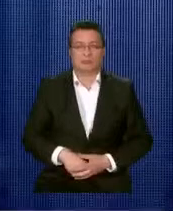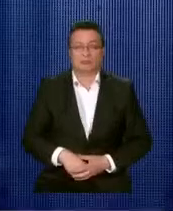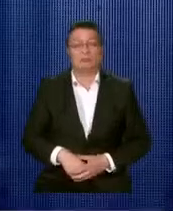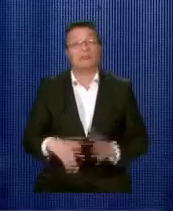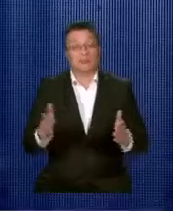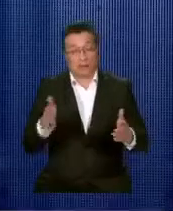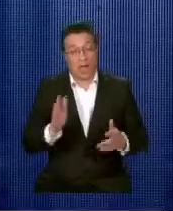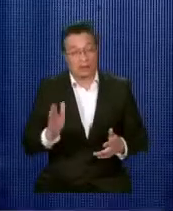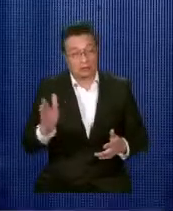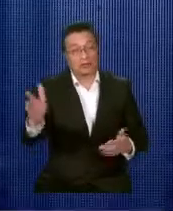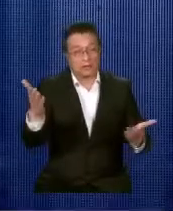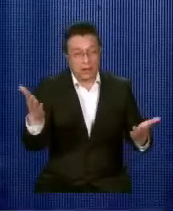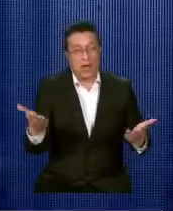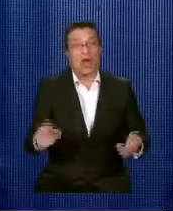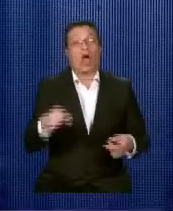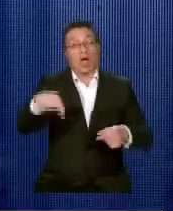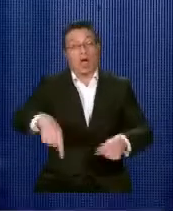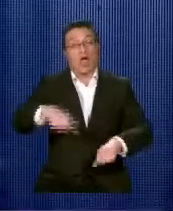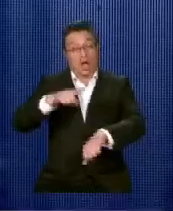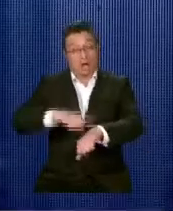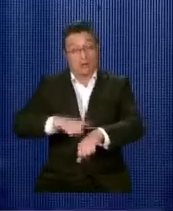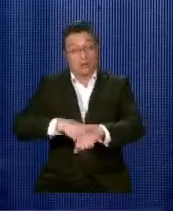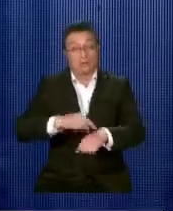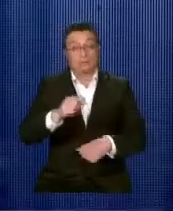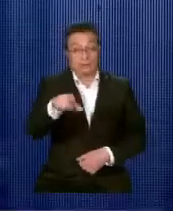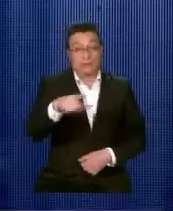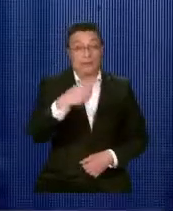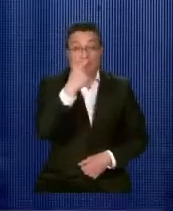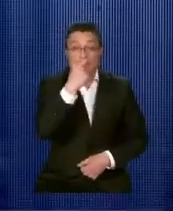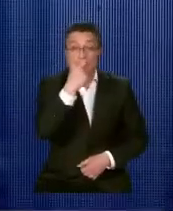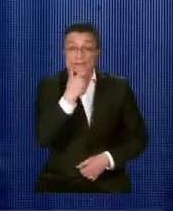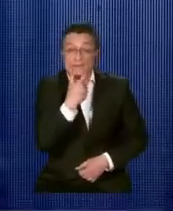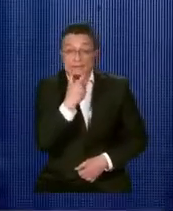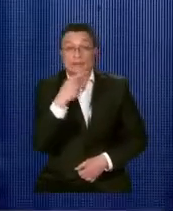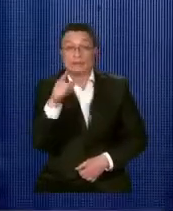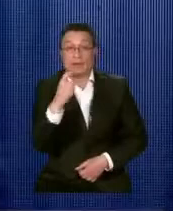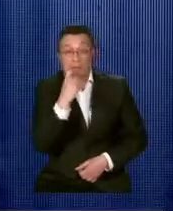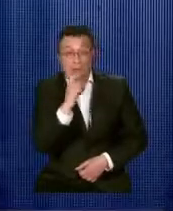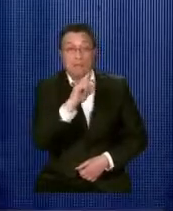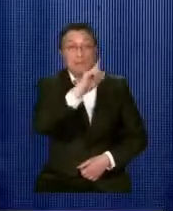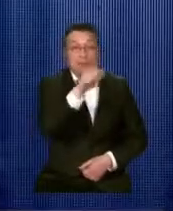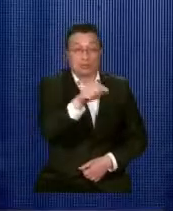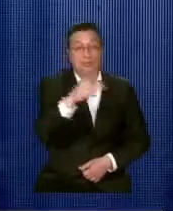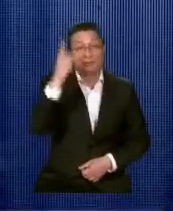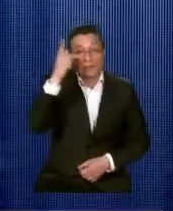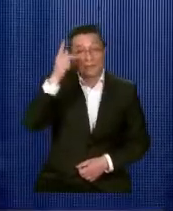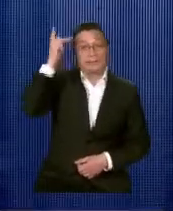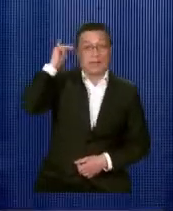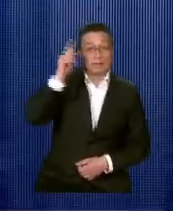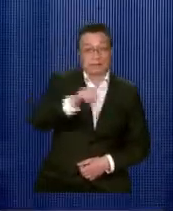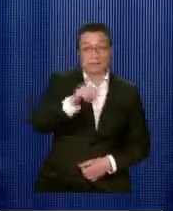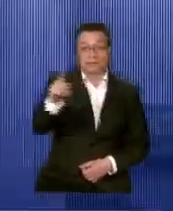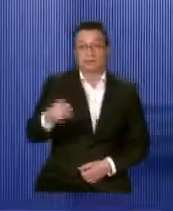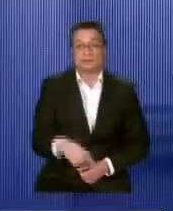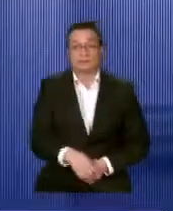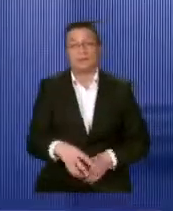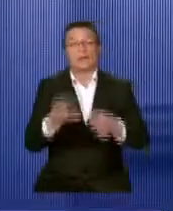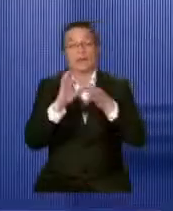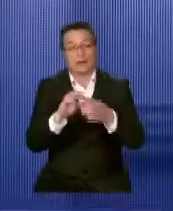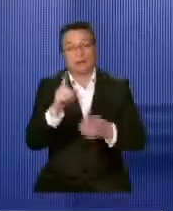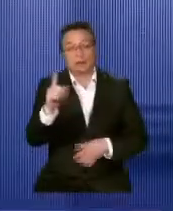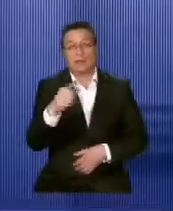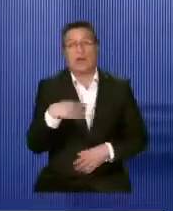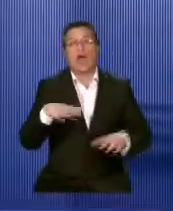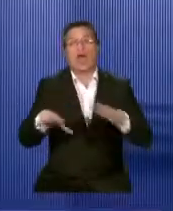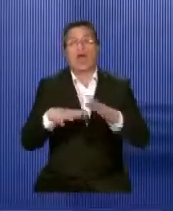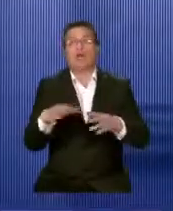Ante entonces, es ahora momento de que Sebastián Sichel le pregunte a José Antonio Kast. Gracias. Una cosa, a